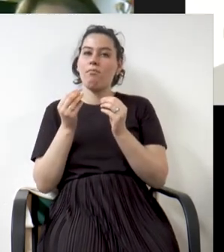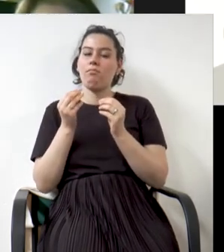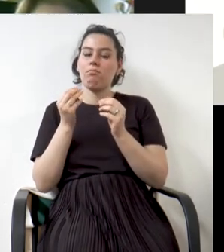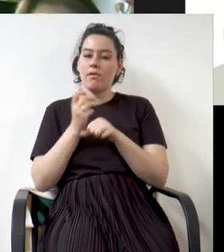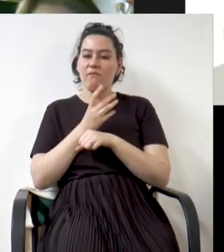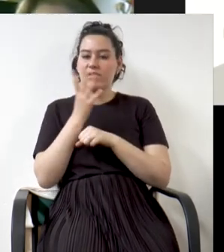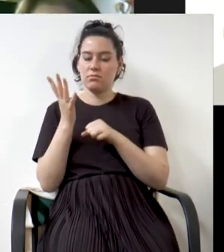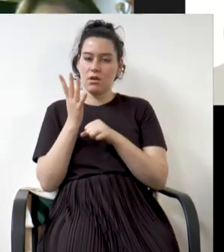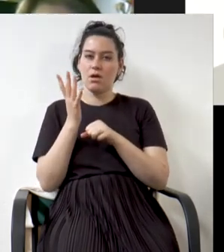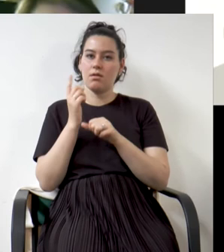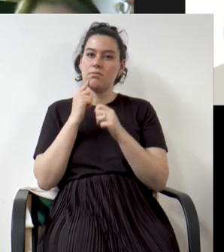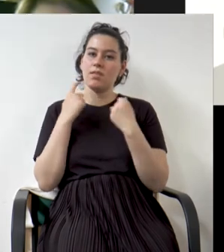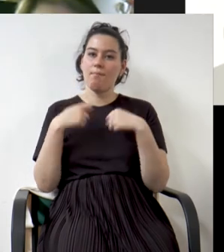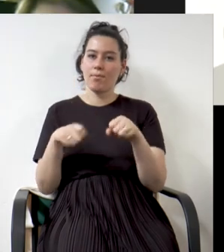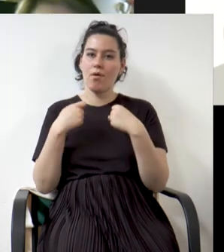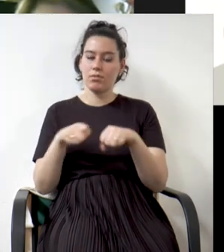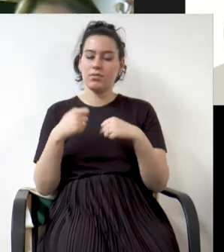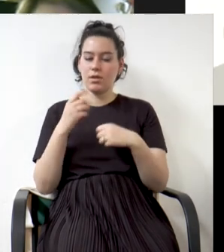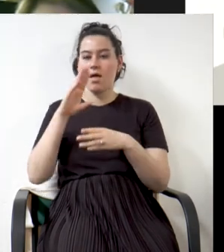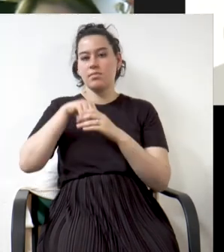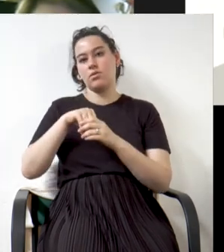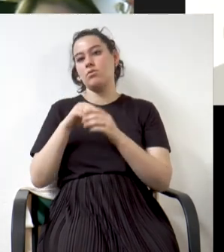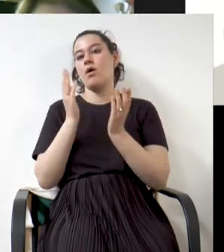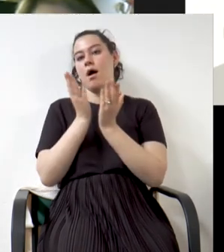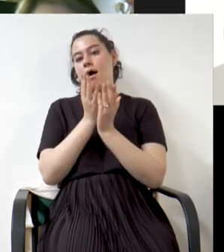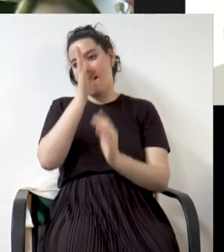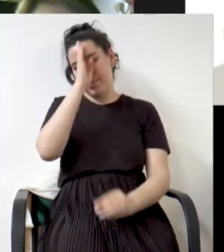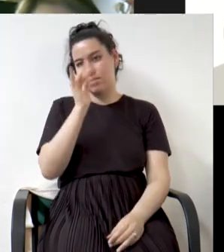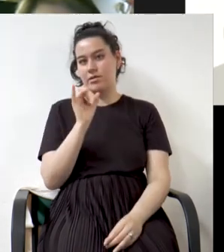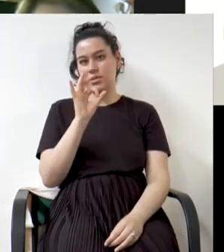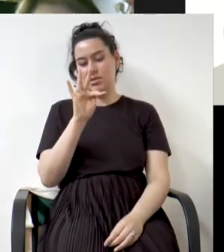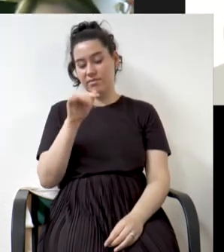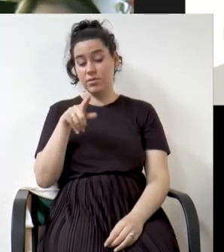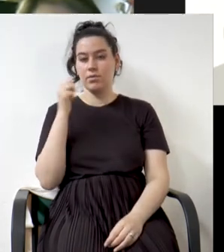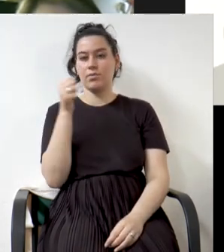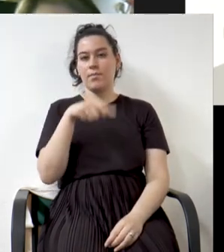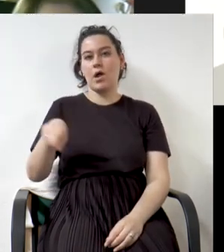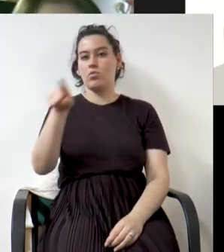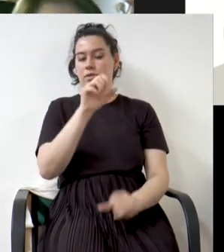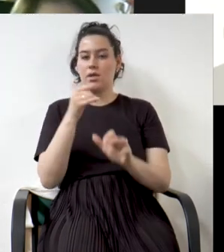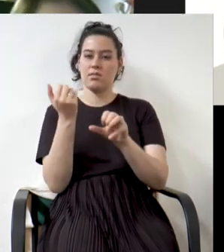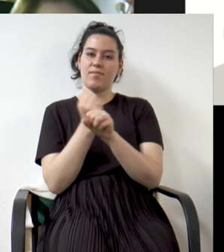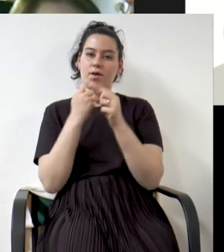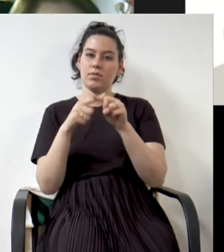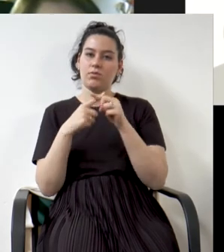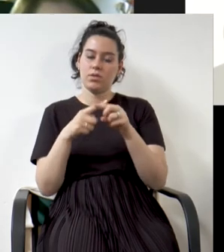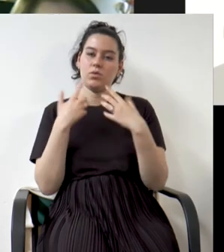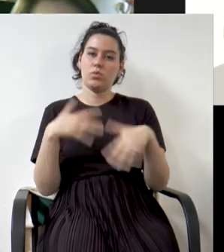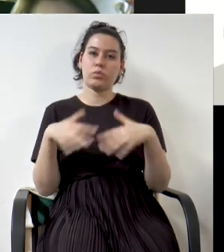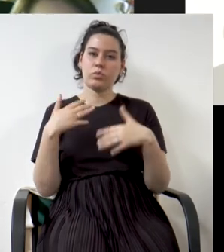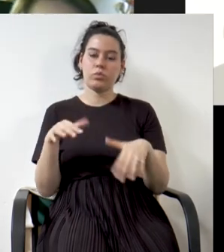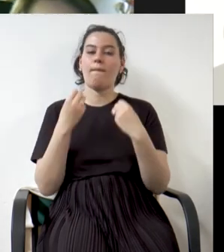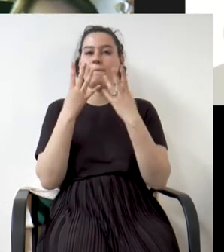profesional del deporte que forma ISEF, que me imagino que ha sido un eje temático central que ustedes han discutido y muchísimo,